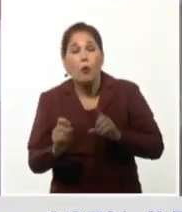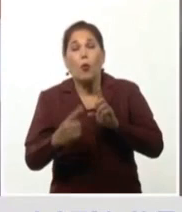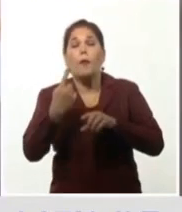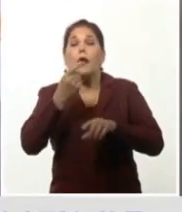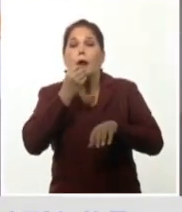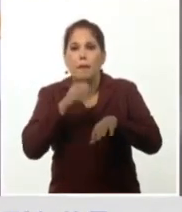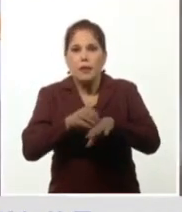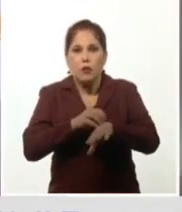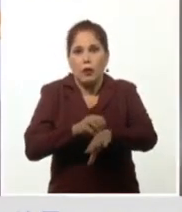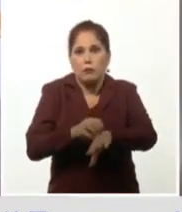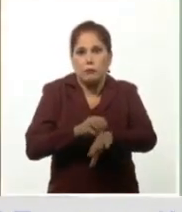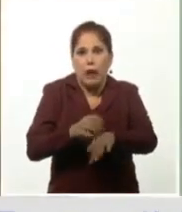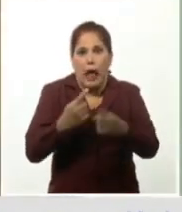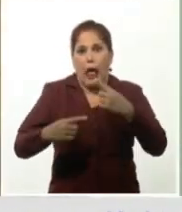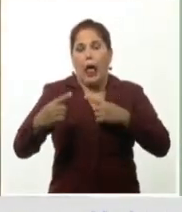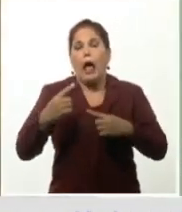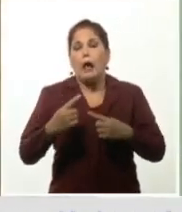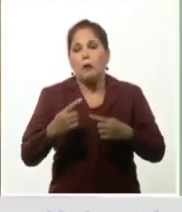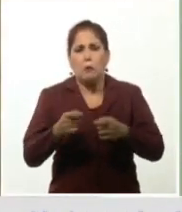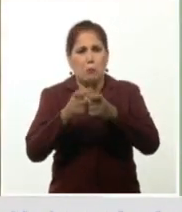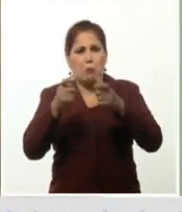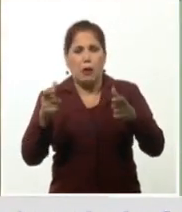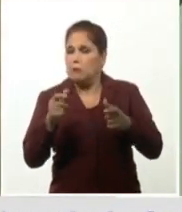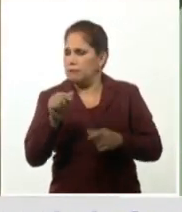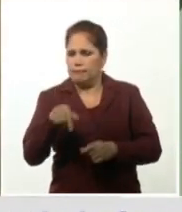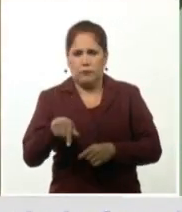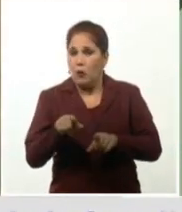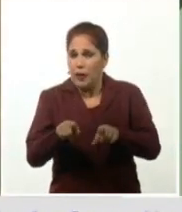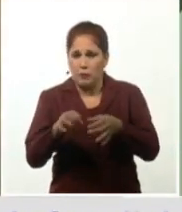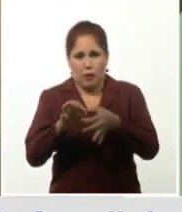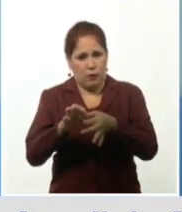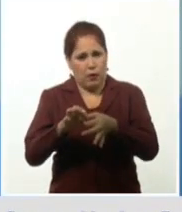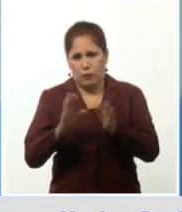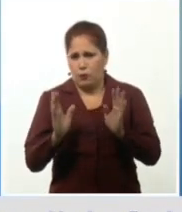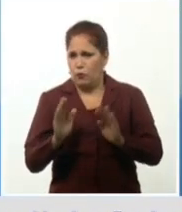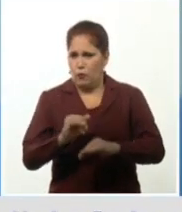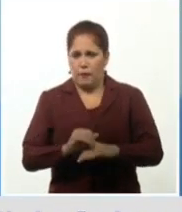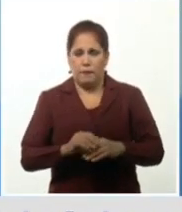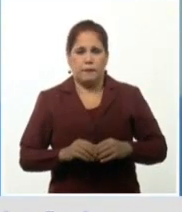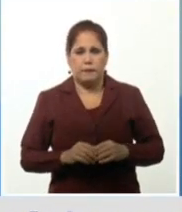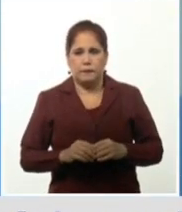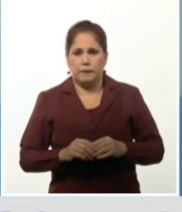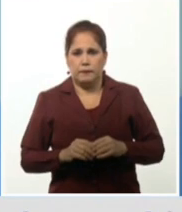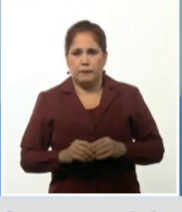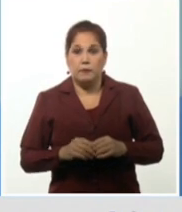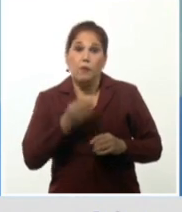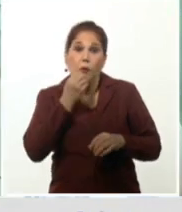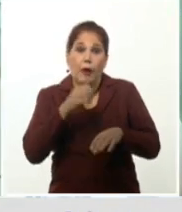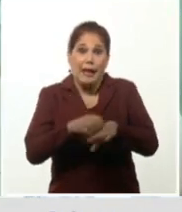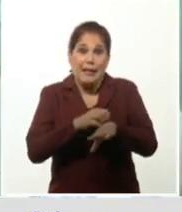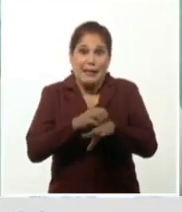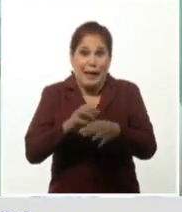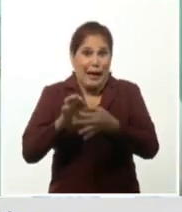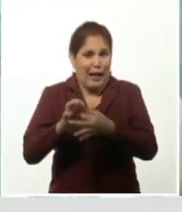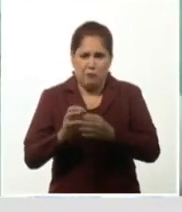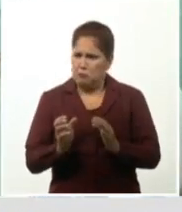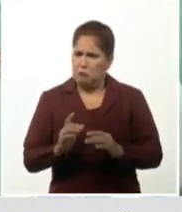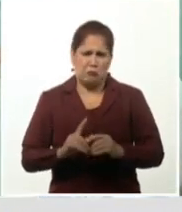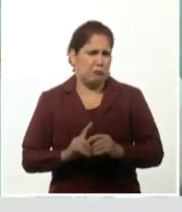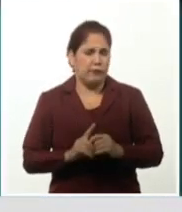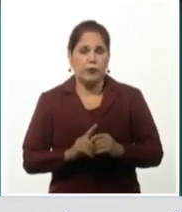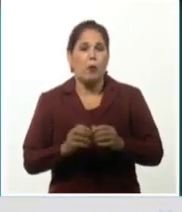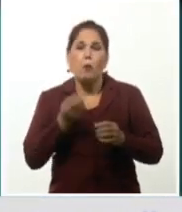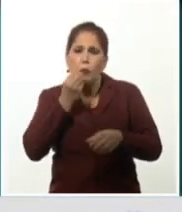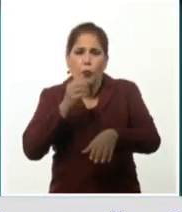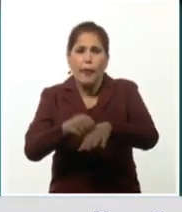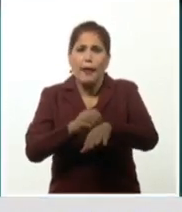reacción adversa de mayor gravedad. No todas las reacciones alérgicas son graves, eso es un elemento importante